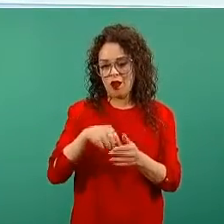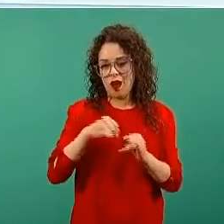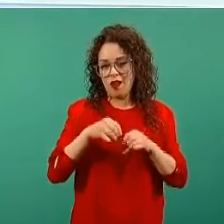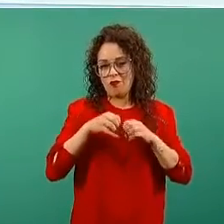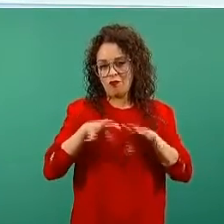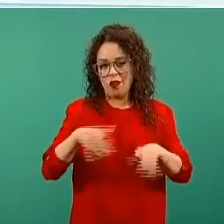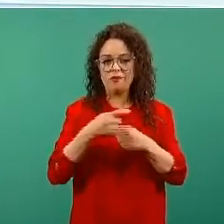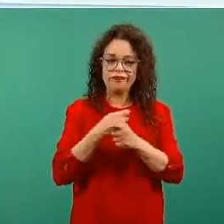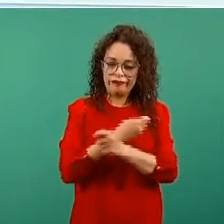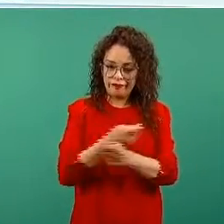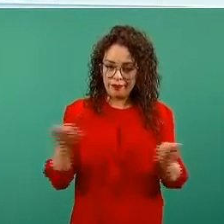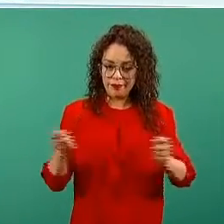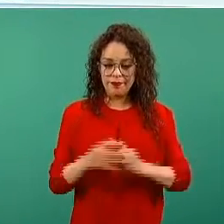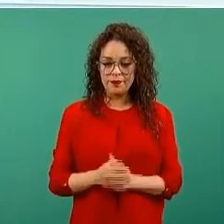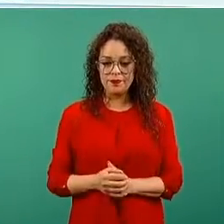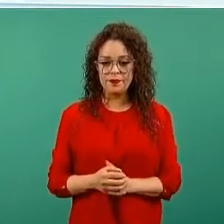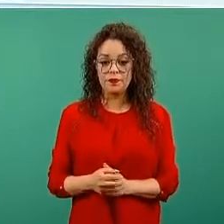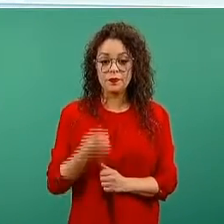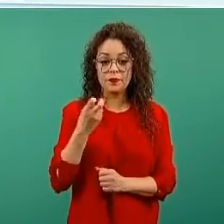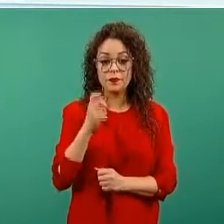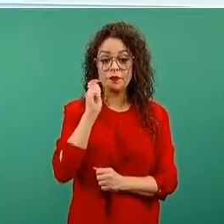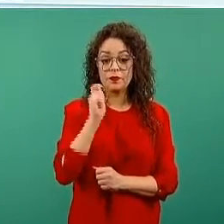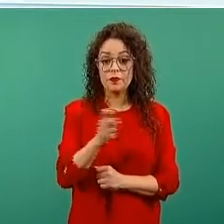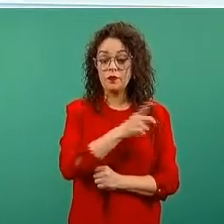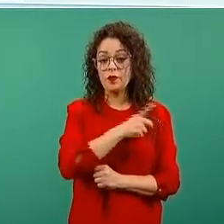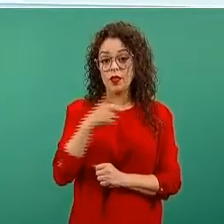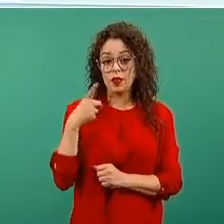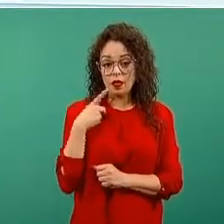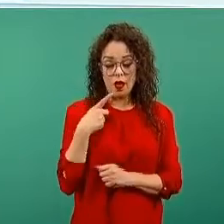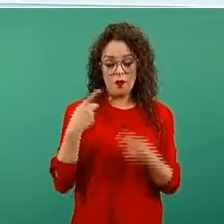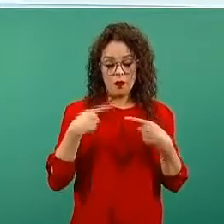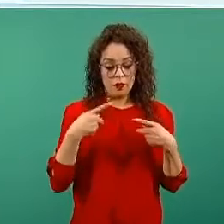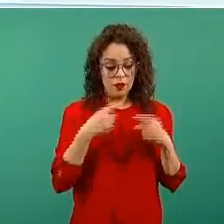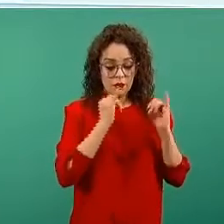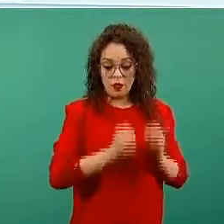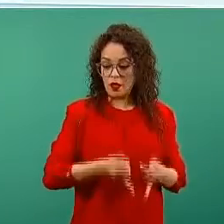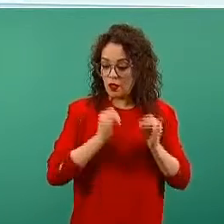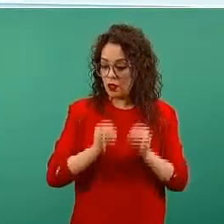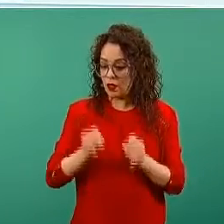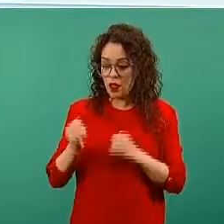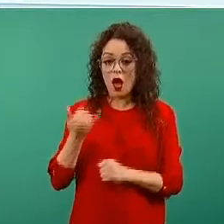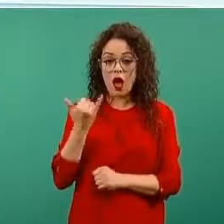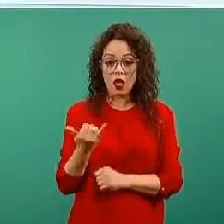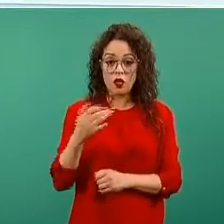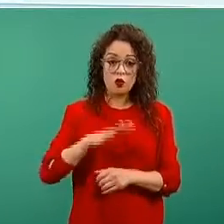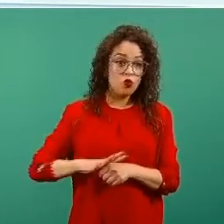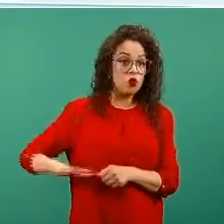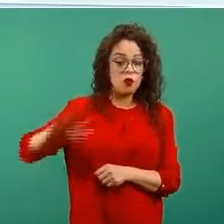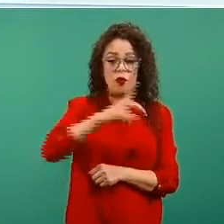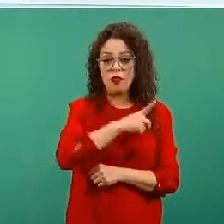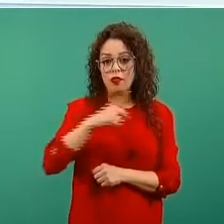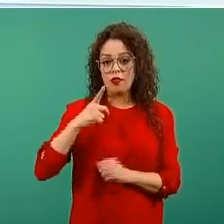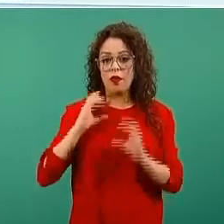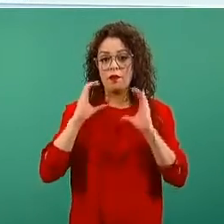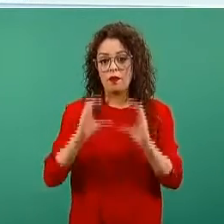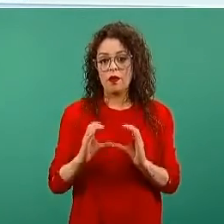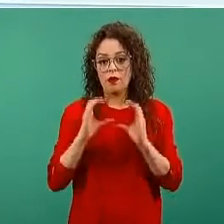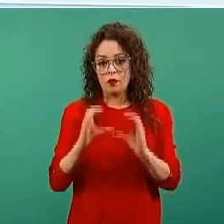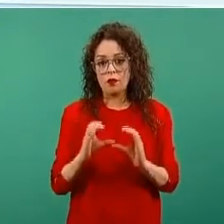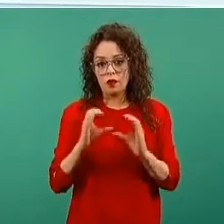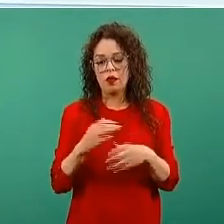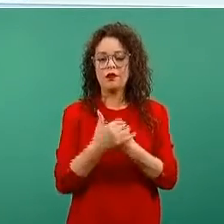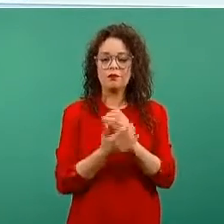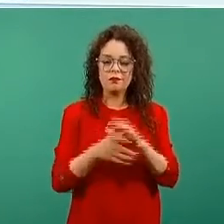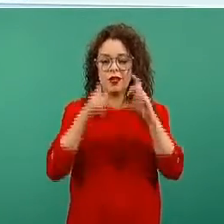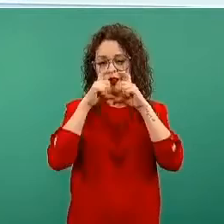la implementación de las medidas de prevención, tanto en lo individual como de manera colectiva, es lo que realmente nos va a permitir